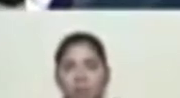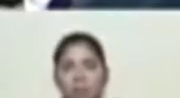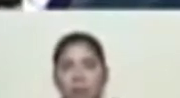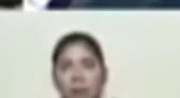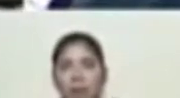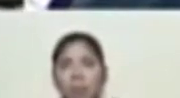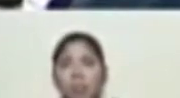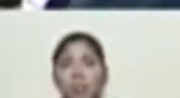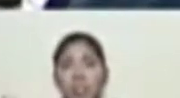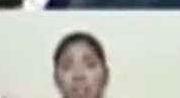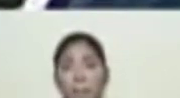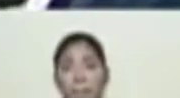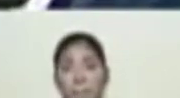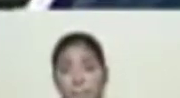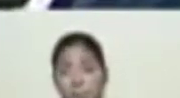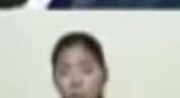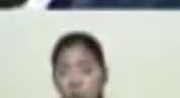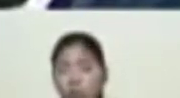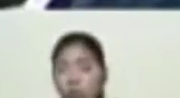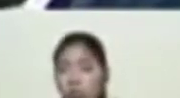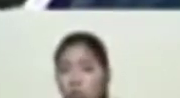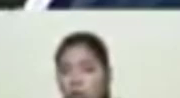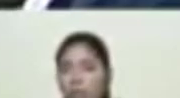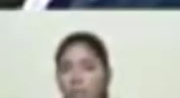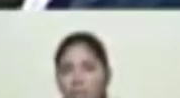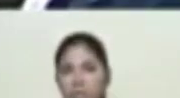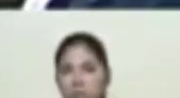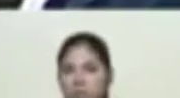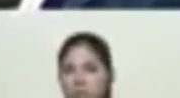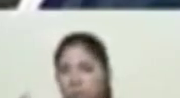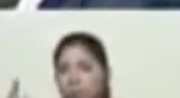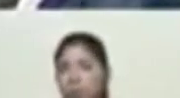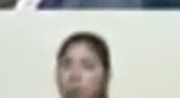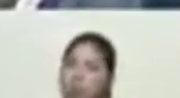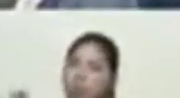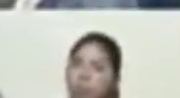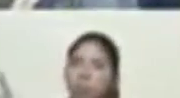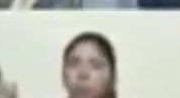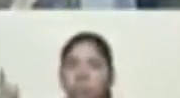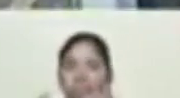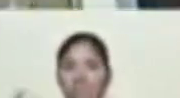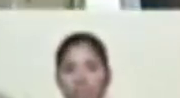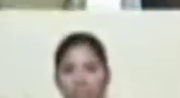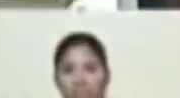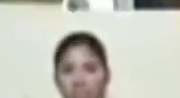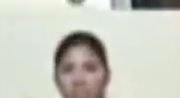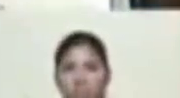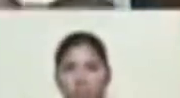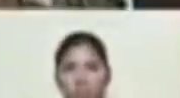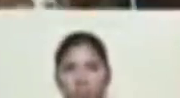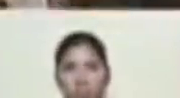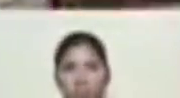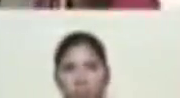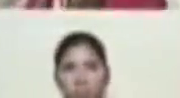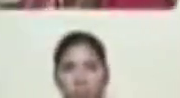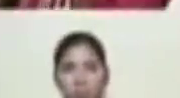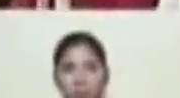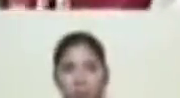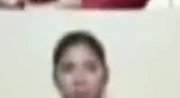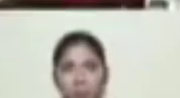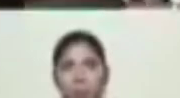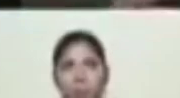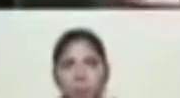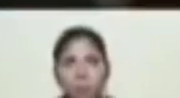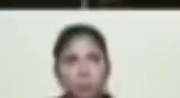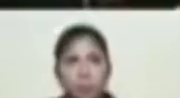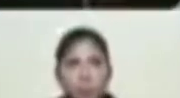condenado definitivamente todas estas malas acciones por parte del gobierno de Nicolás Maduro, lo cual está ocasionando el perecimiento de cientos de miles de personas y el cual está demostrando el